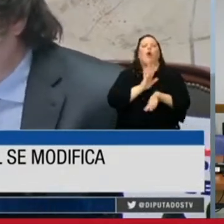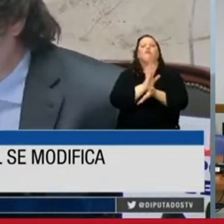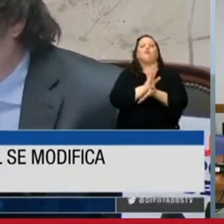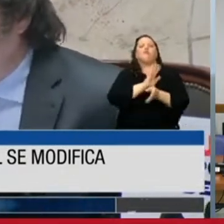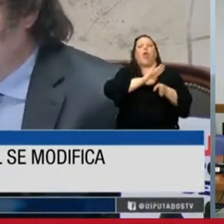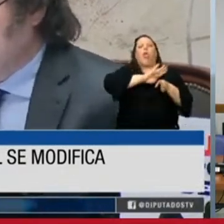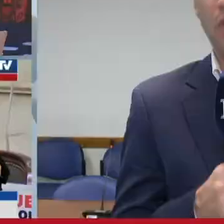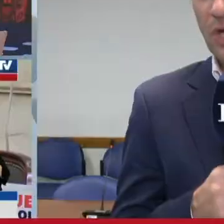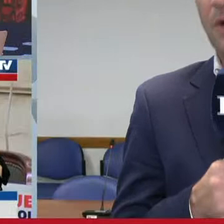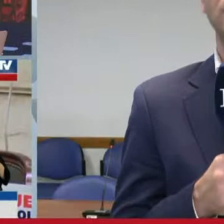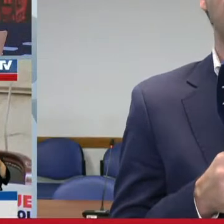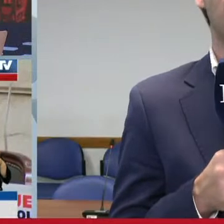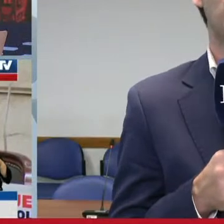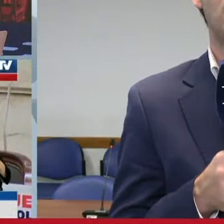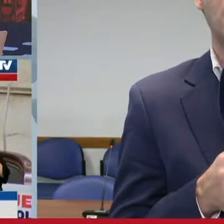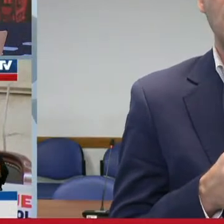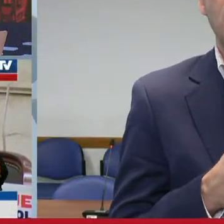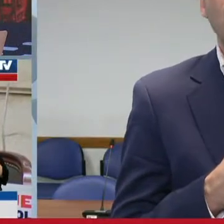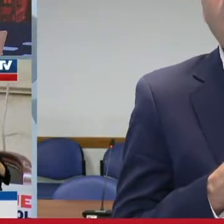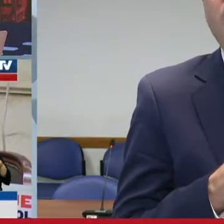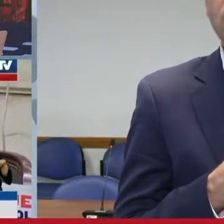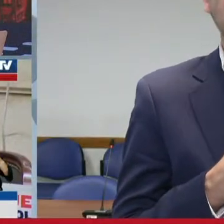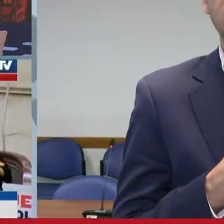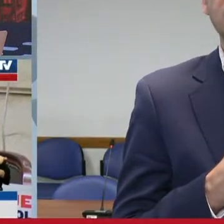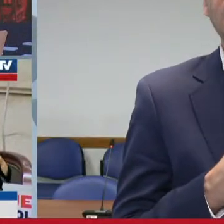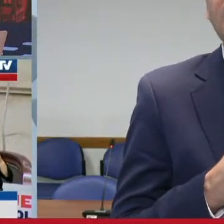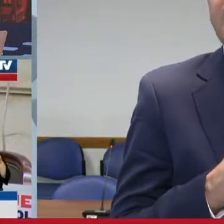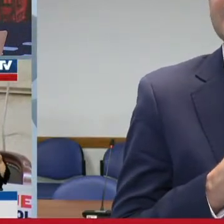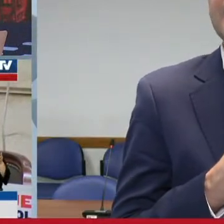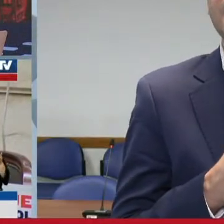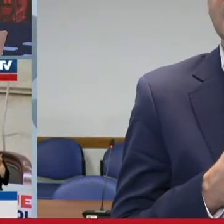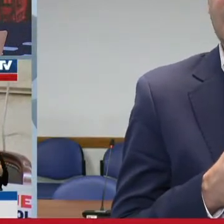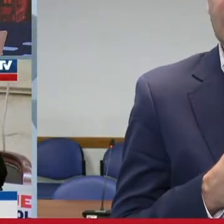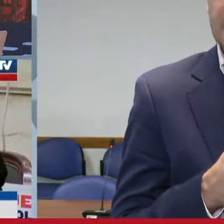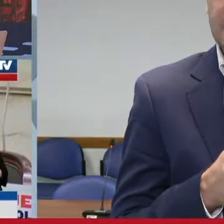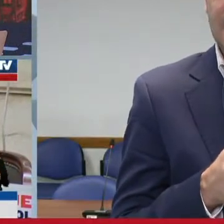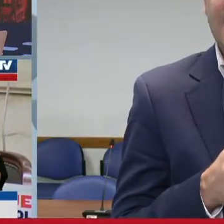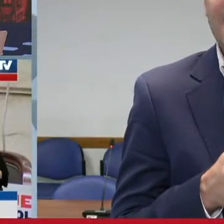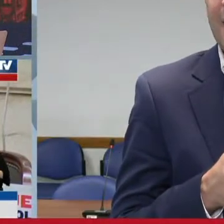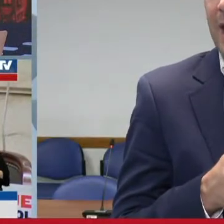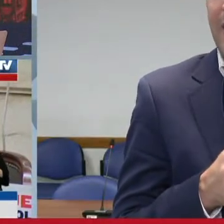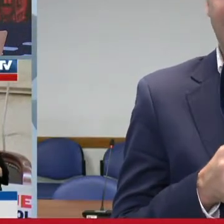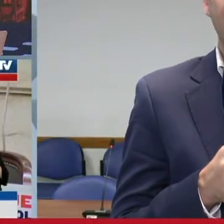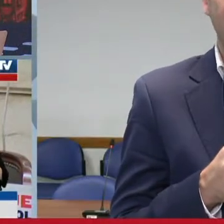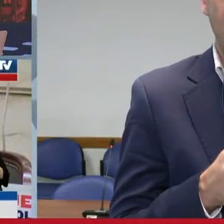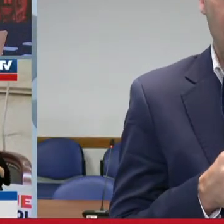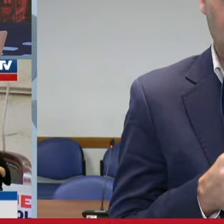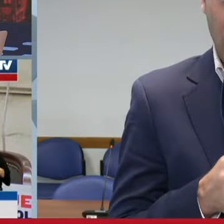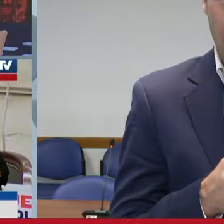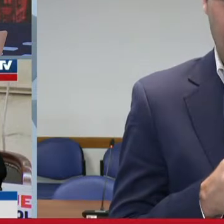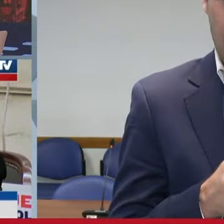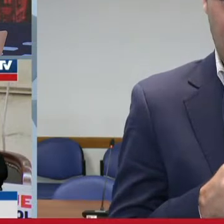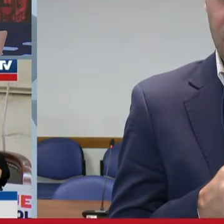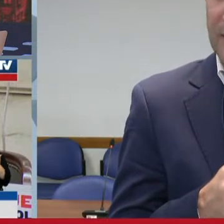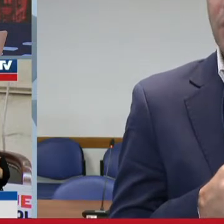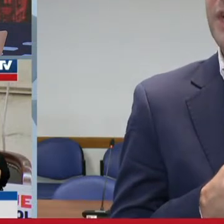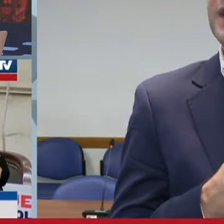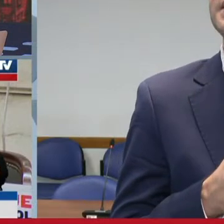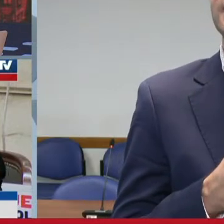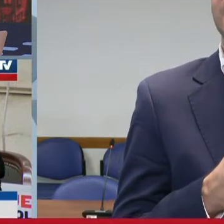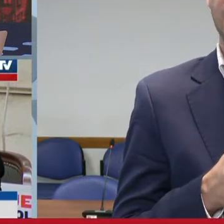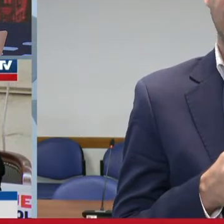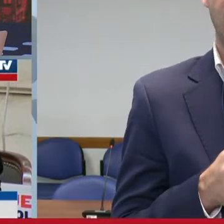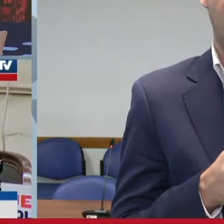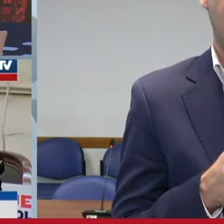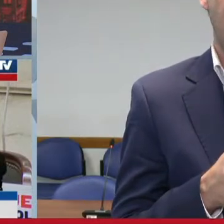dio quórum porque dijo que iba a votar a favor dijo bueno Y si se van antes que se vayan antes antes de qué antes de una hiperinflación que